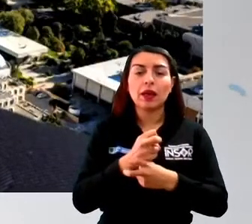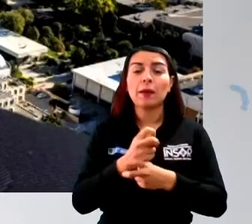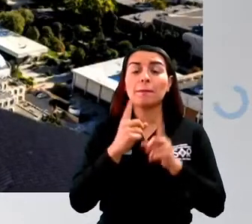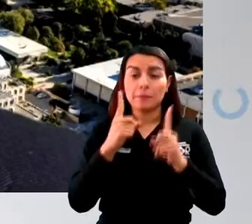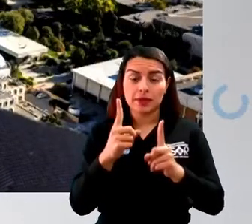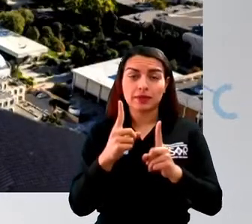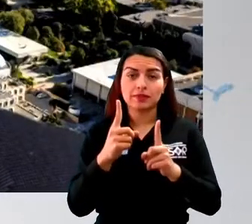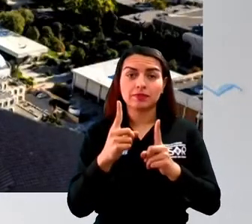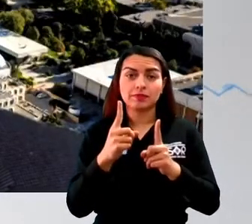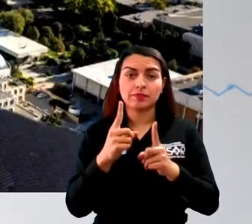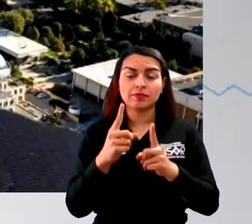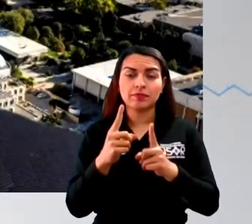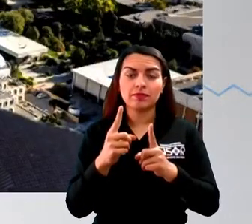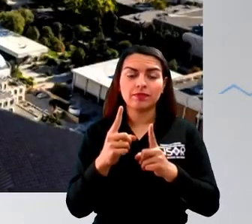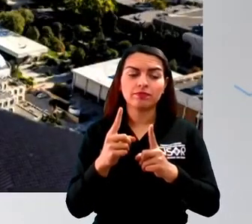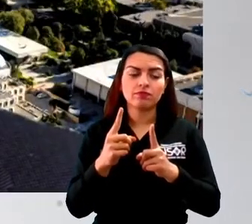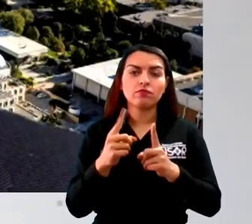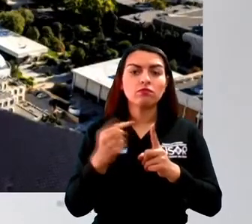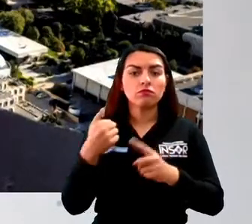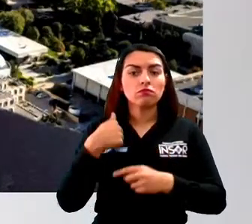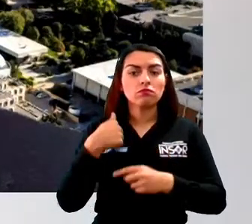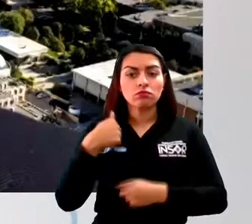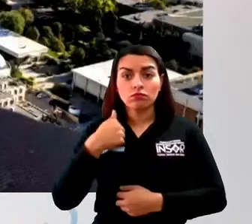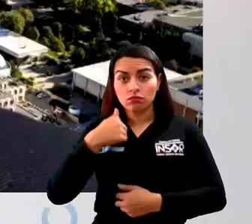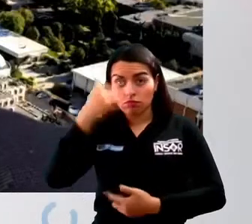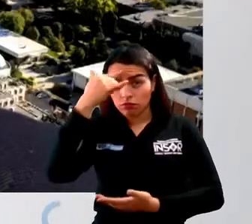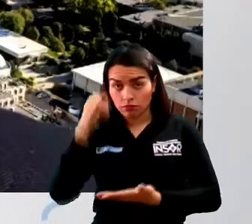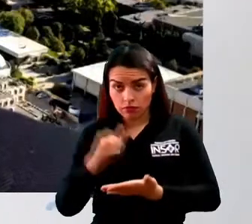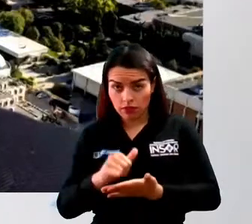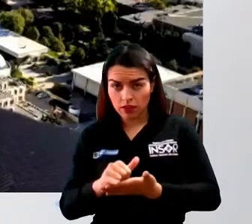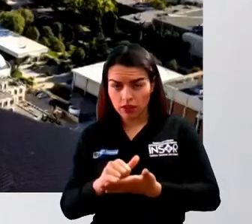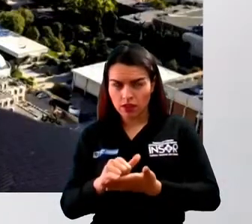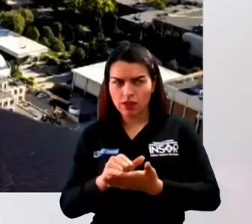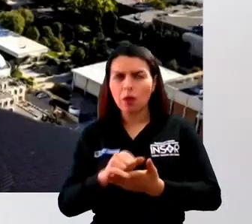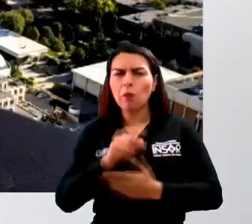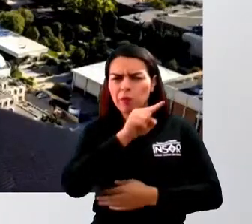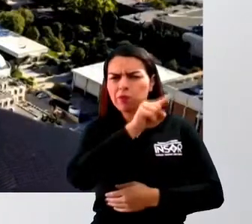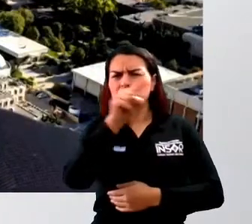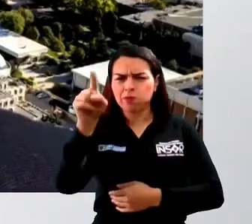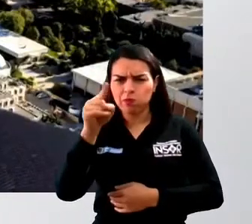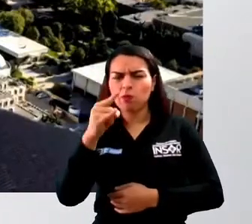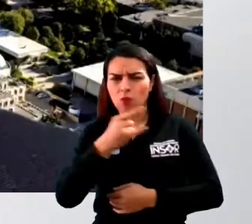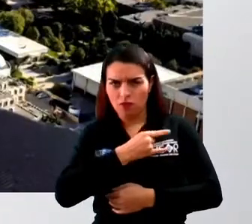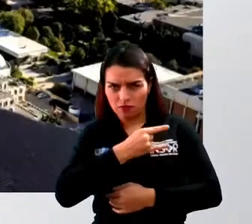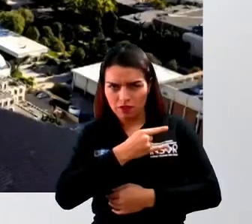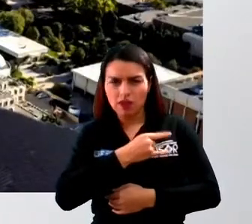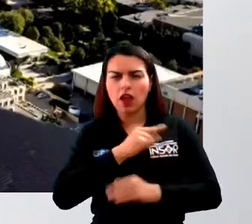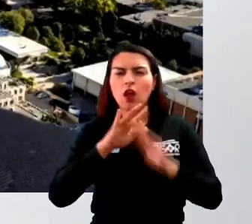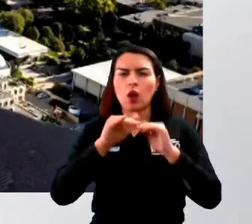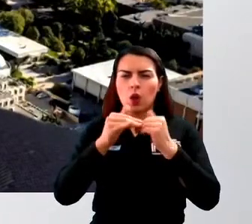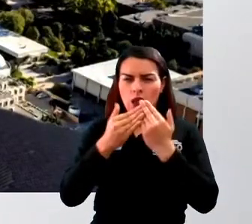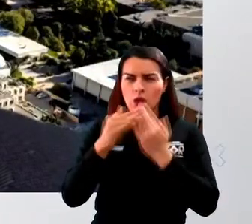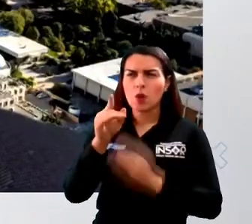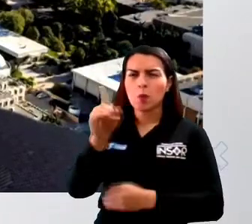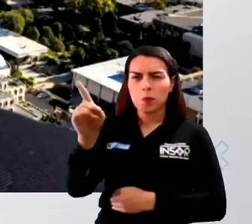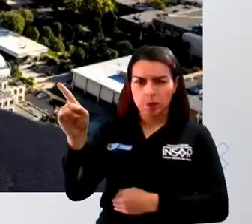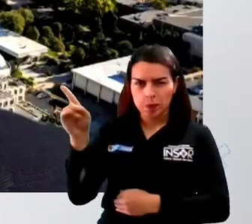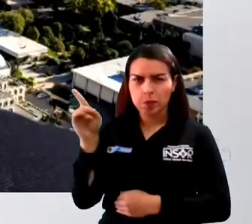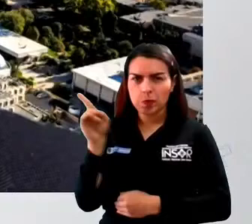decirles que creo que muchas universidades y colegios en el K-12,